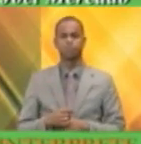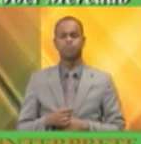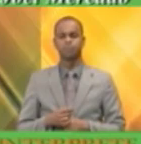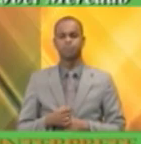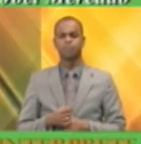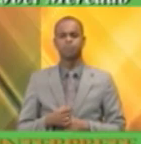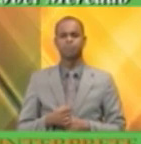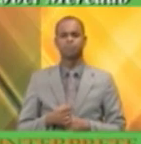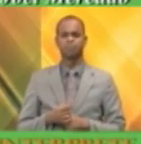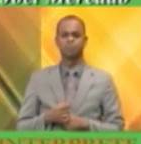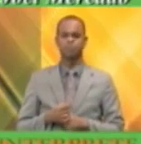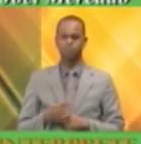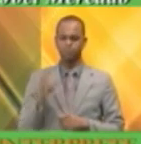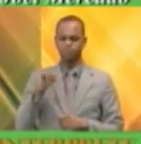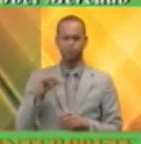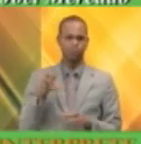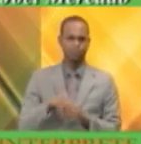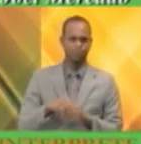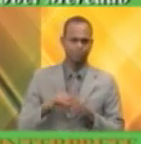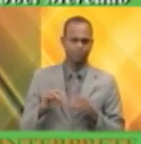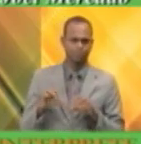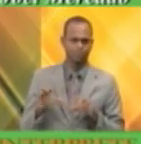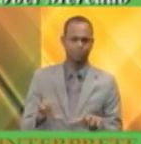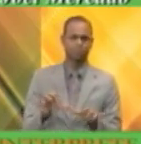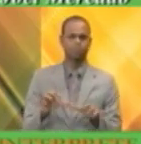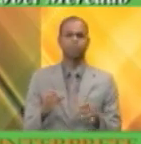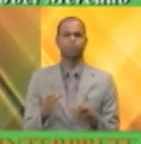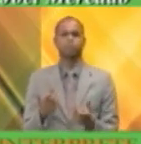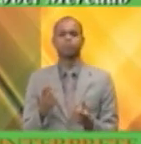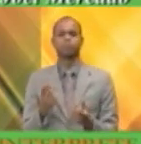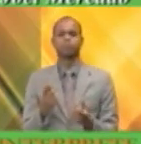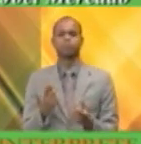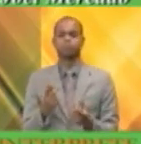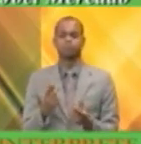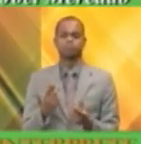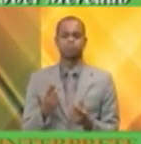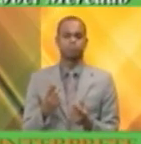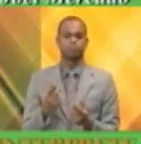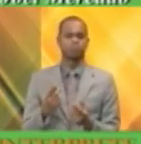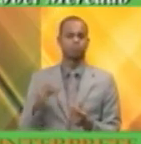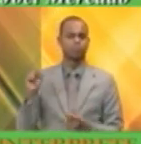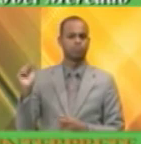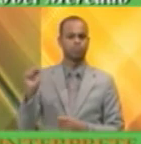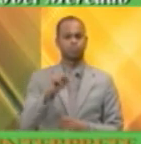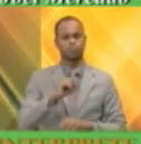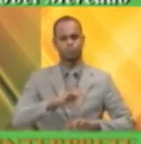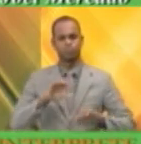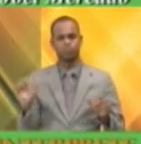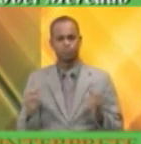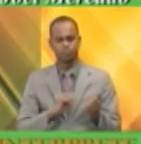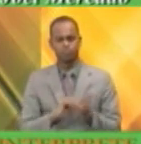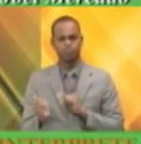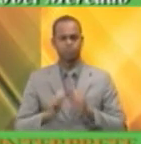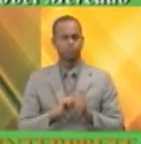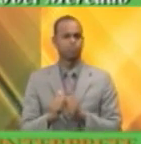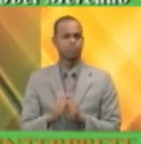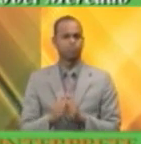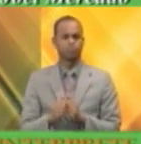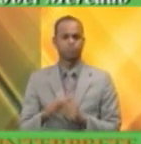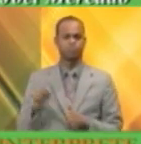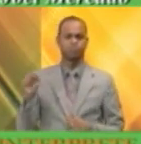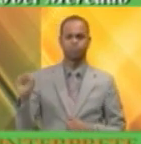la constitución del paralimpismo y del propio... y de las propias olimpiadas